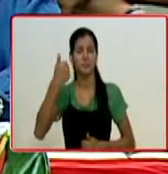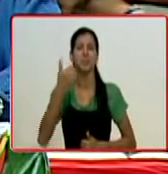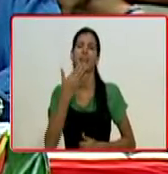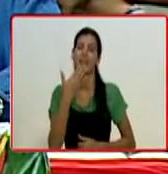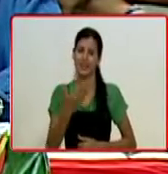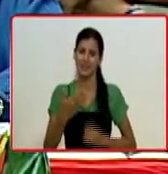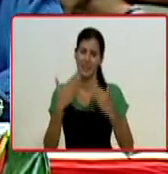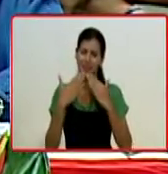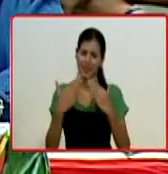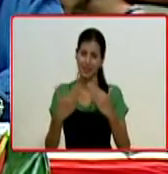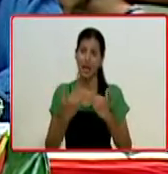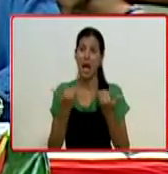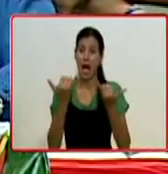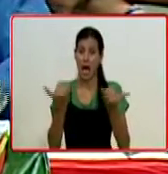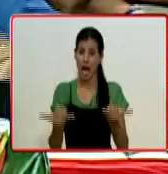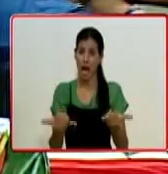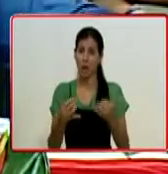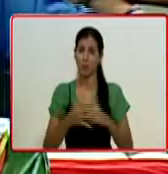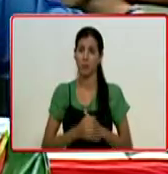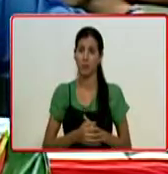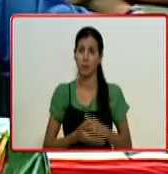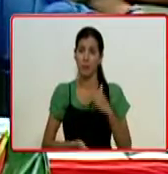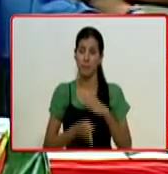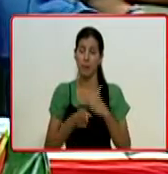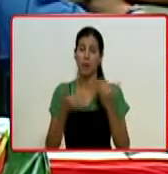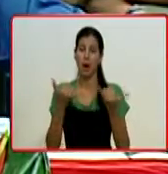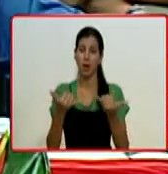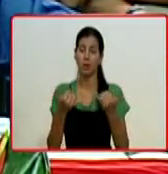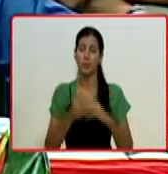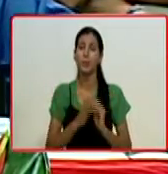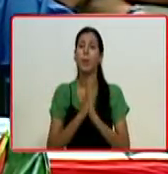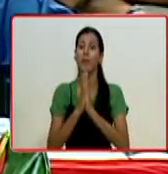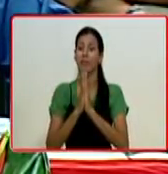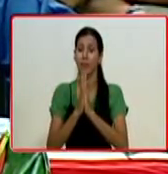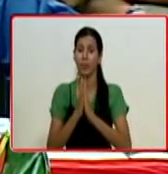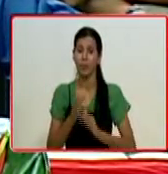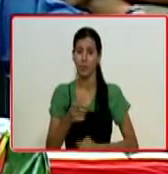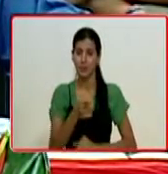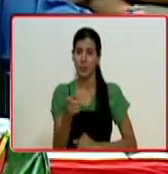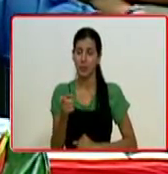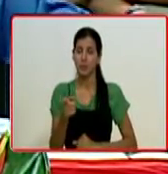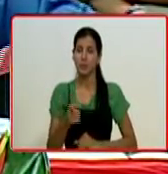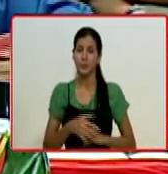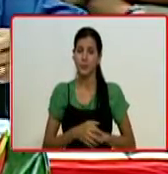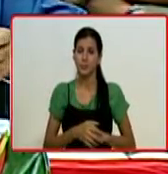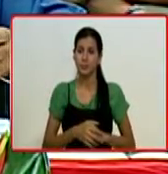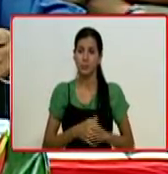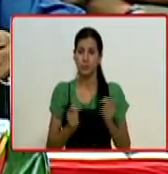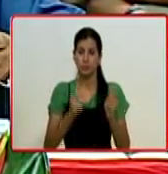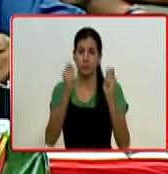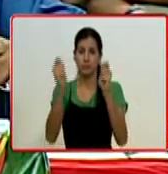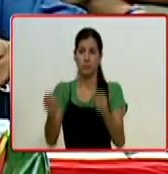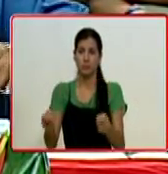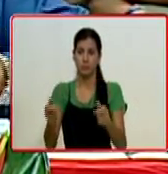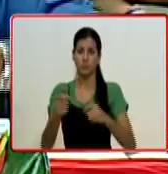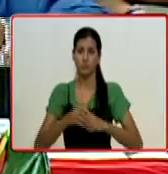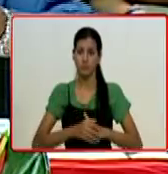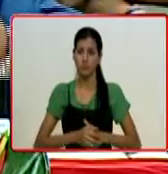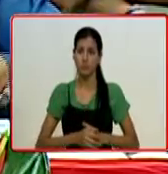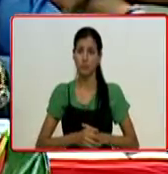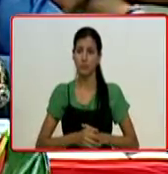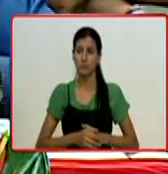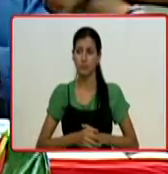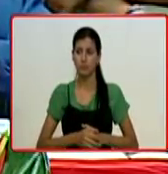gracias. Bueno, ahora vamos a proceder, por favor, a entregar de